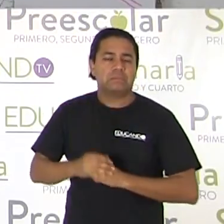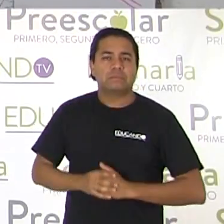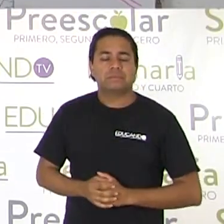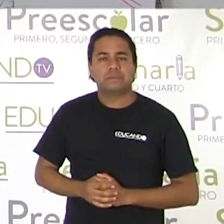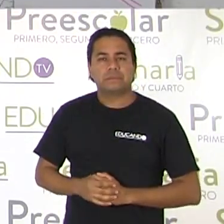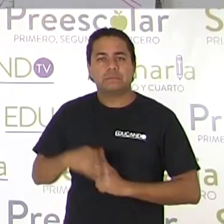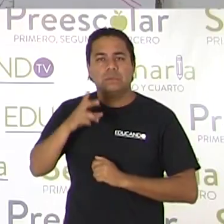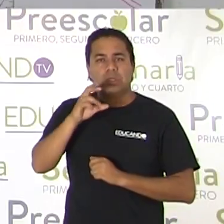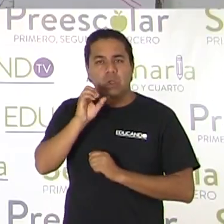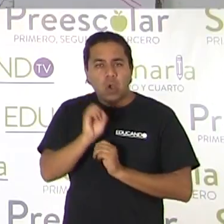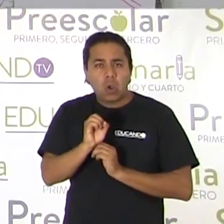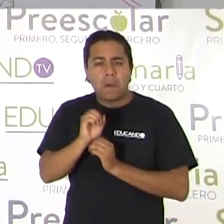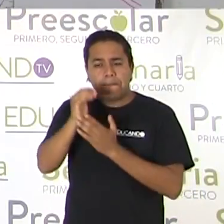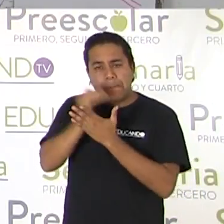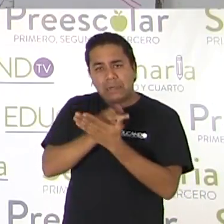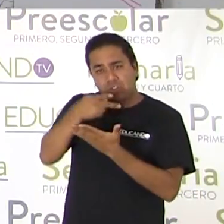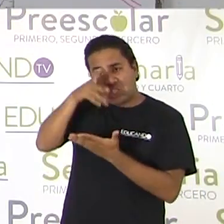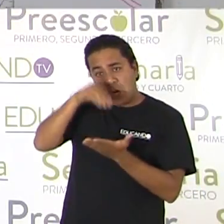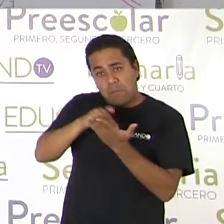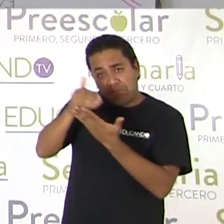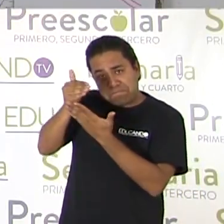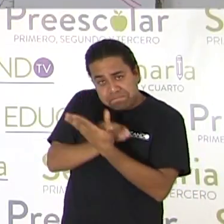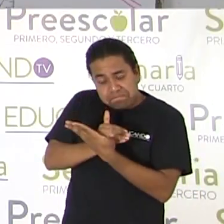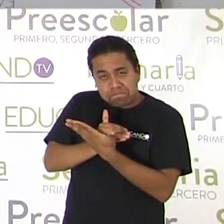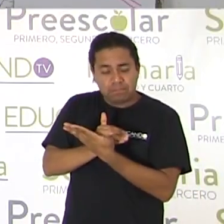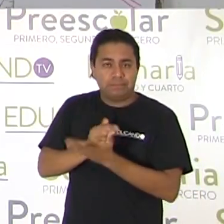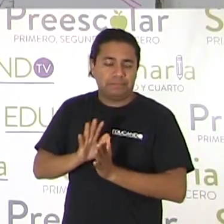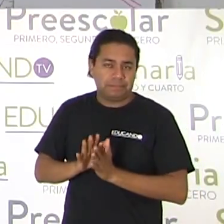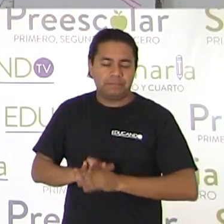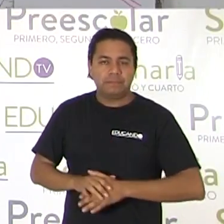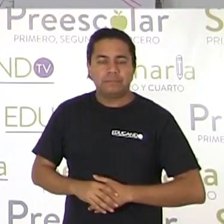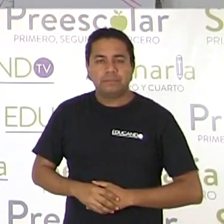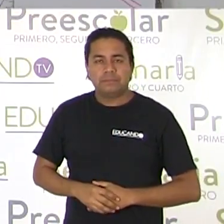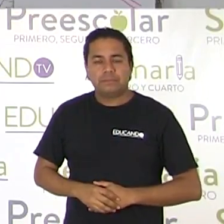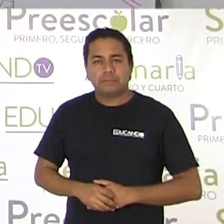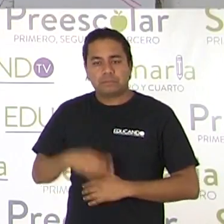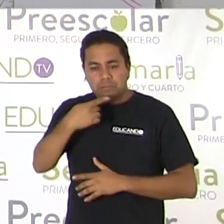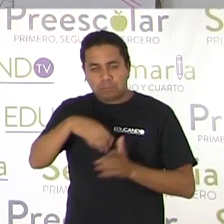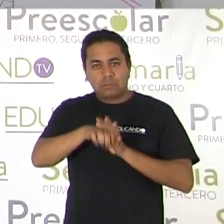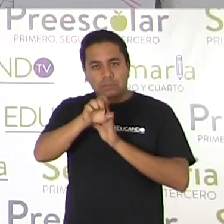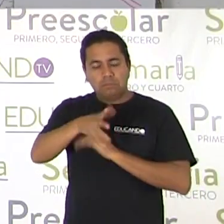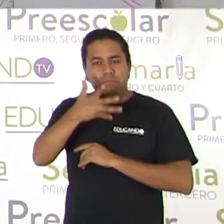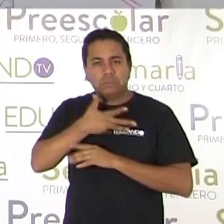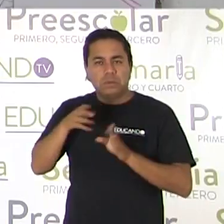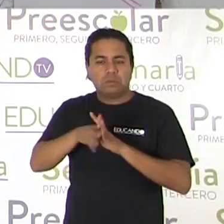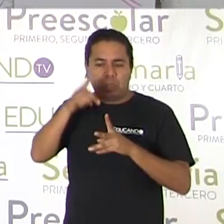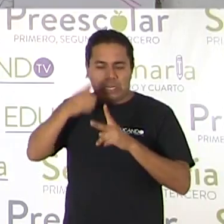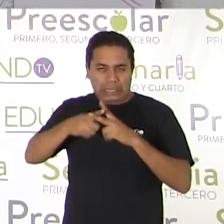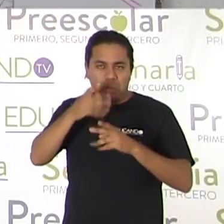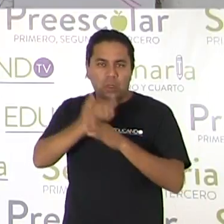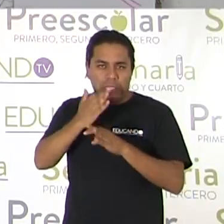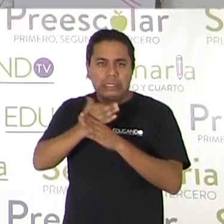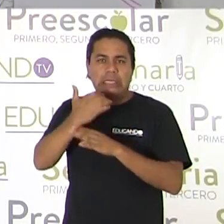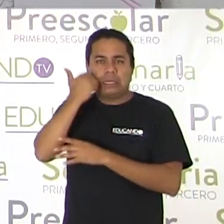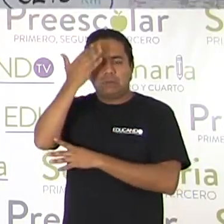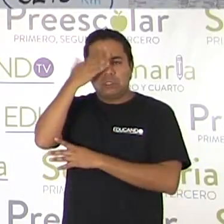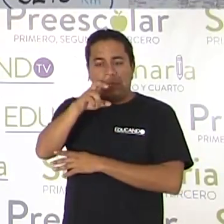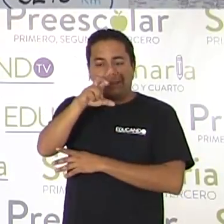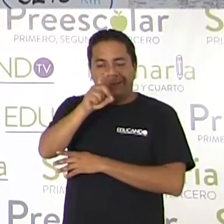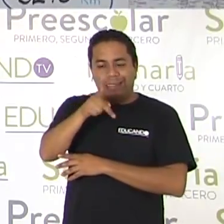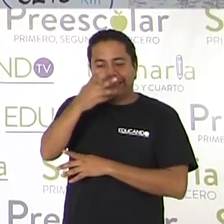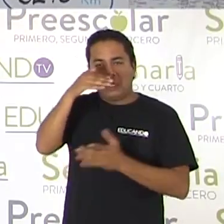¿O kilómetros o menos kilómetros? En este caso, esta es la estimación a la que queremos llegar, 30 kilómetros. ¿En qué